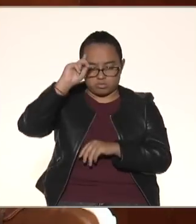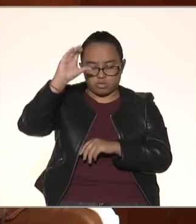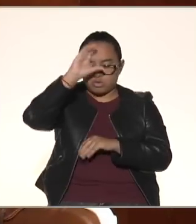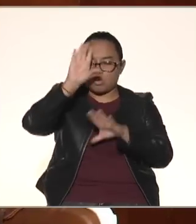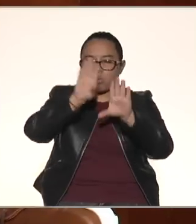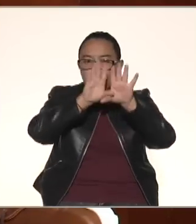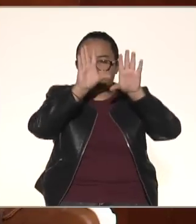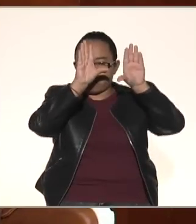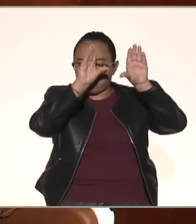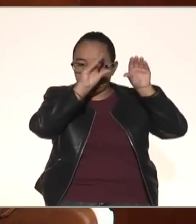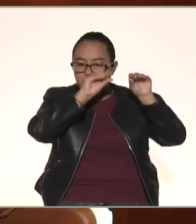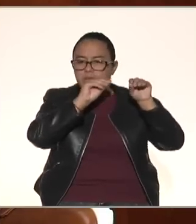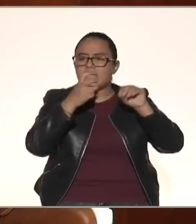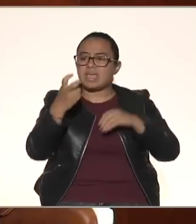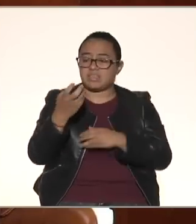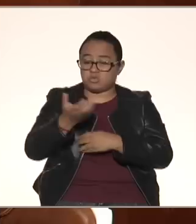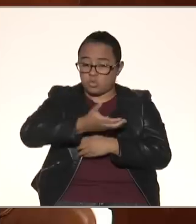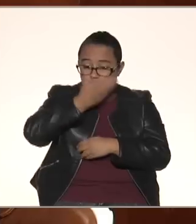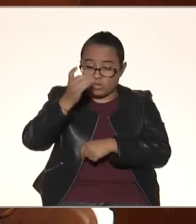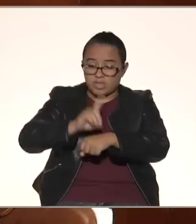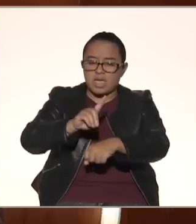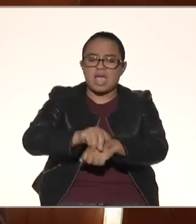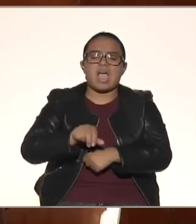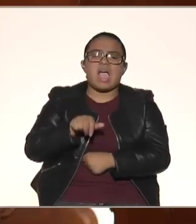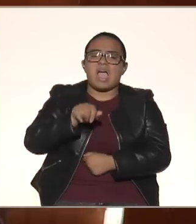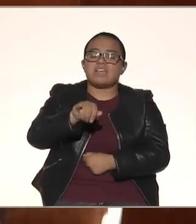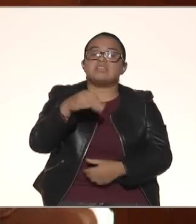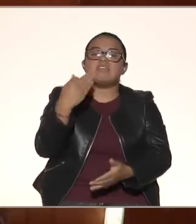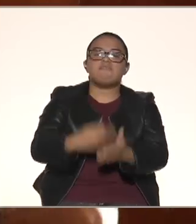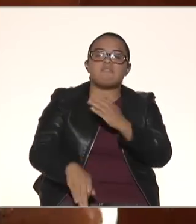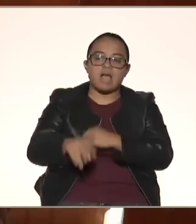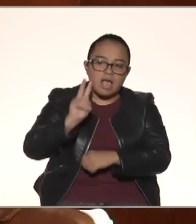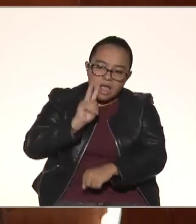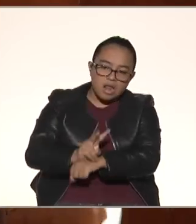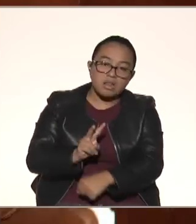Lo que se empieza a volver rutinario ya está ahí, lo dejamos de ver.